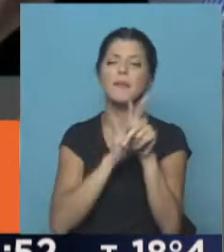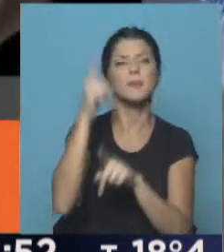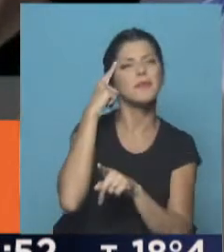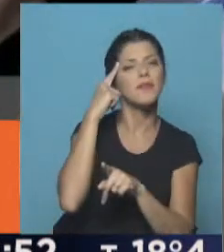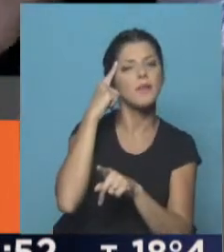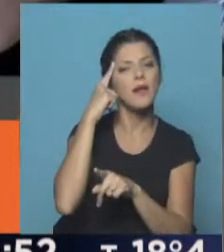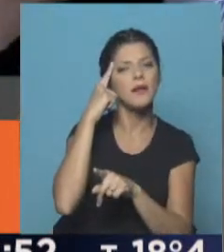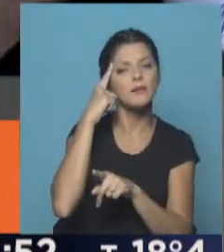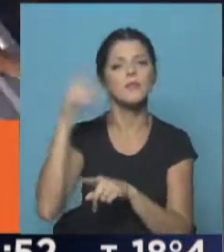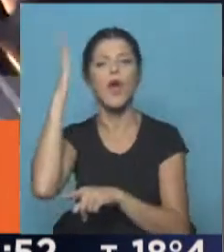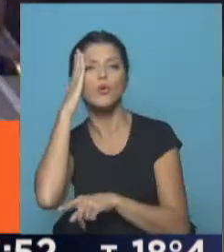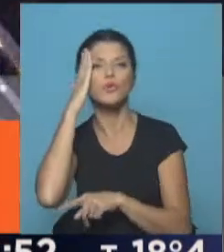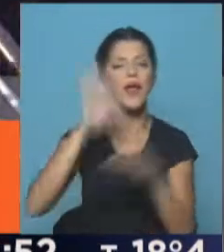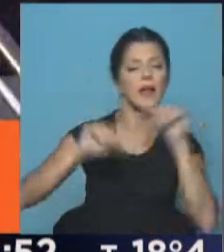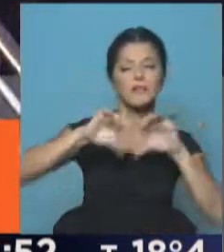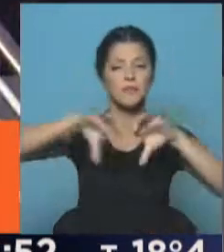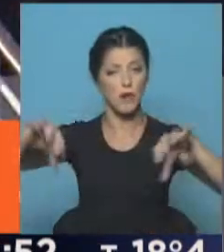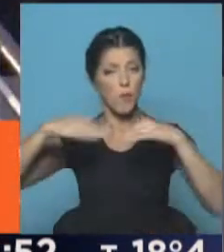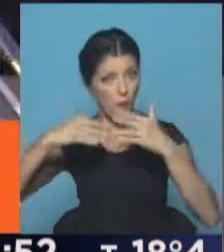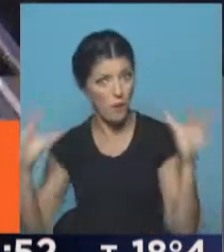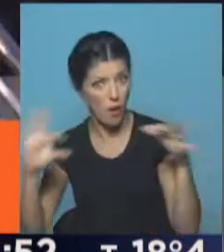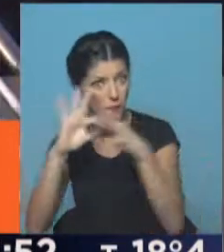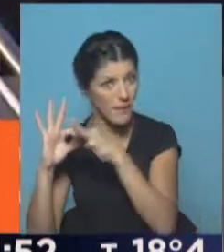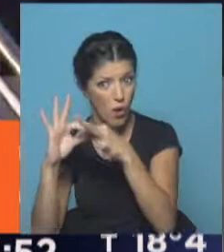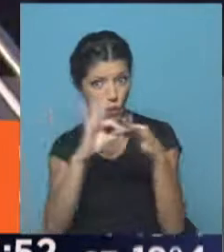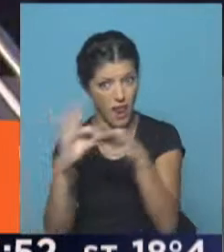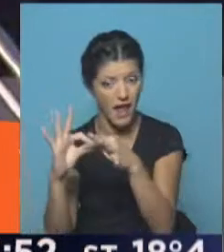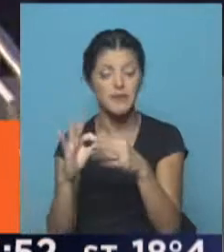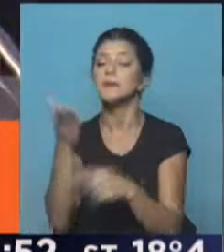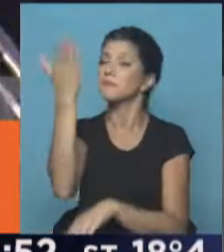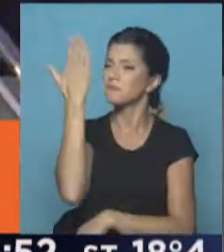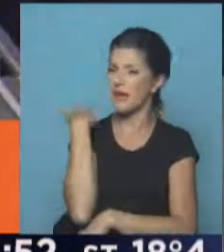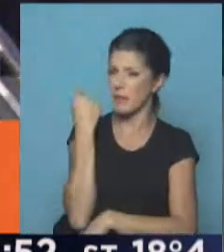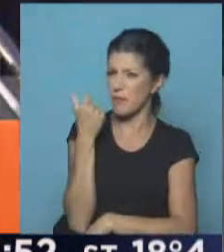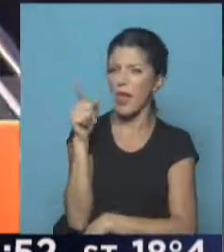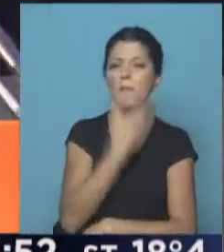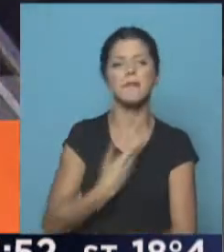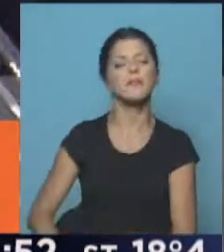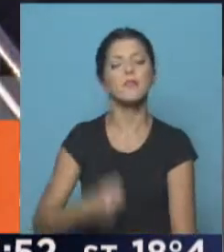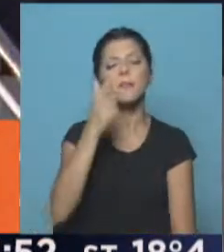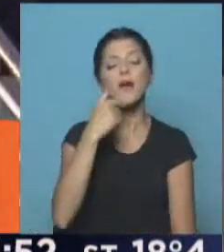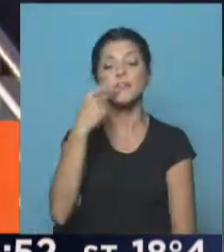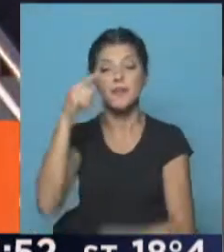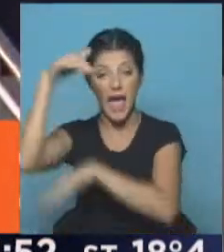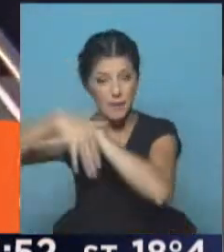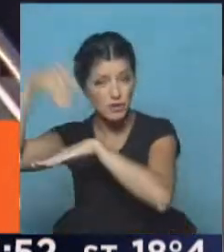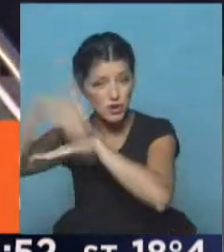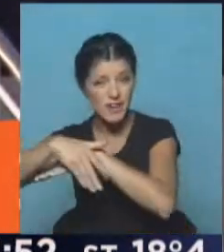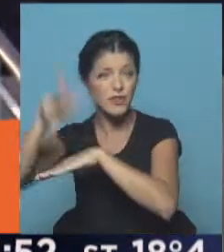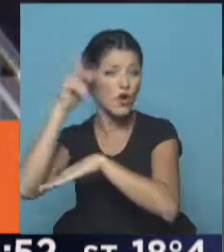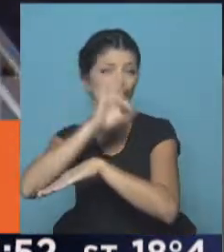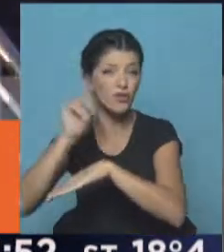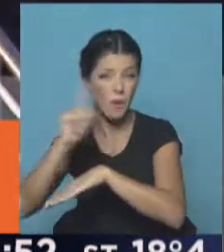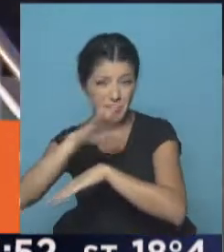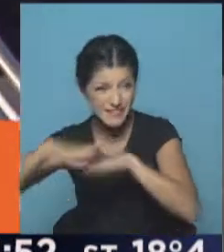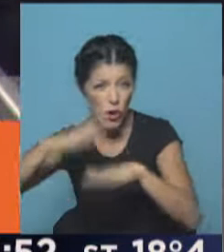ciencia, y pueden estar unidas. Entonces, recién lo decía el presidente Macri, en Misiones fueron más de 800.000 chicos.